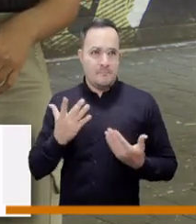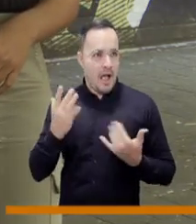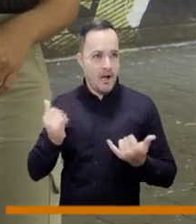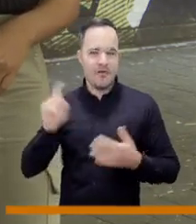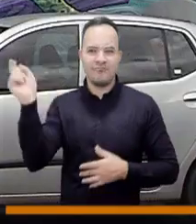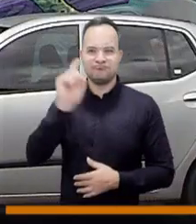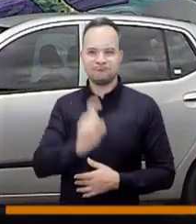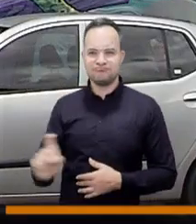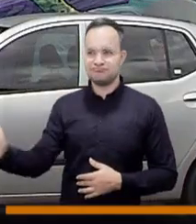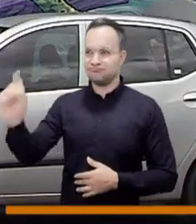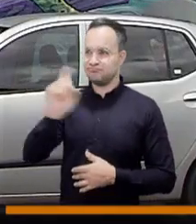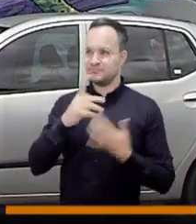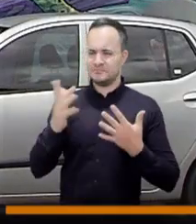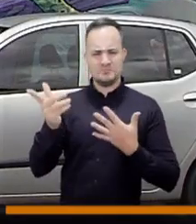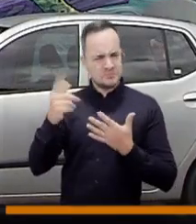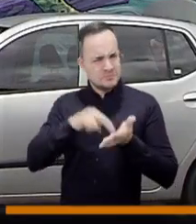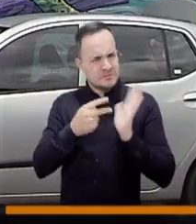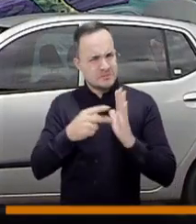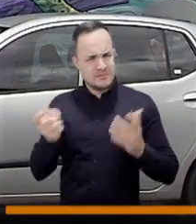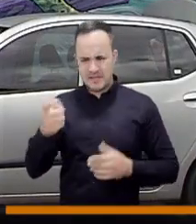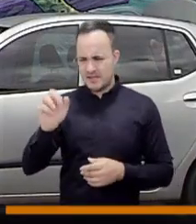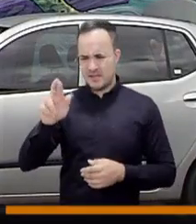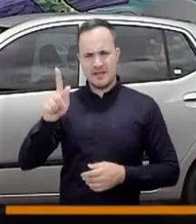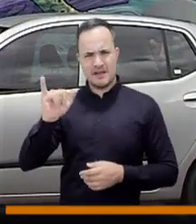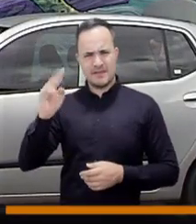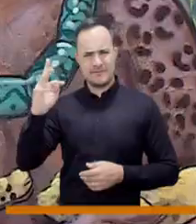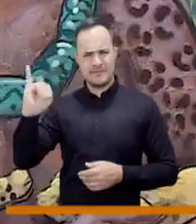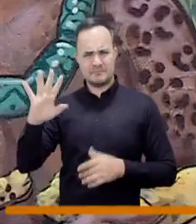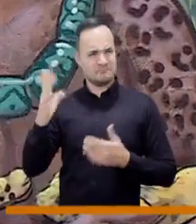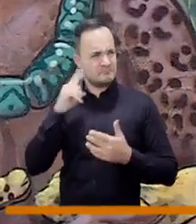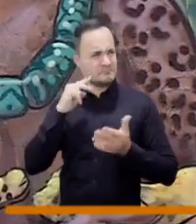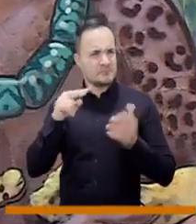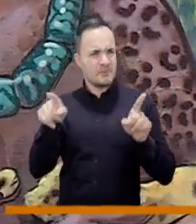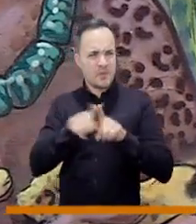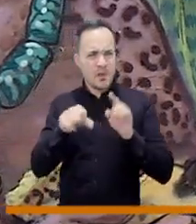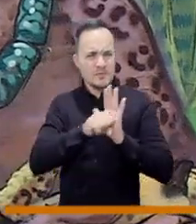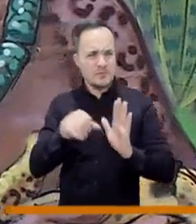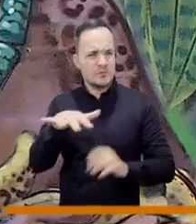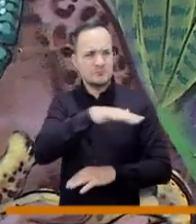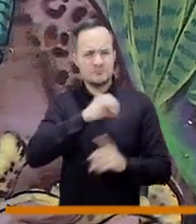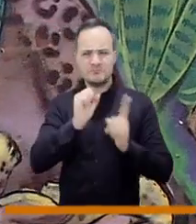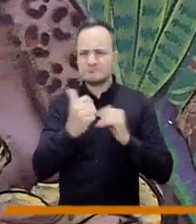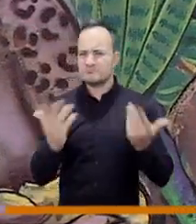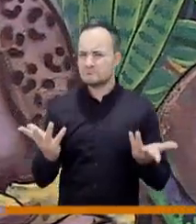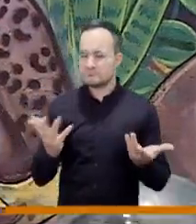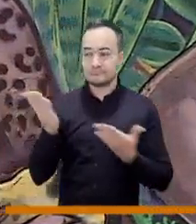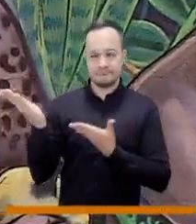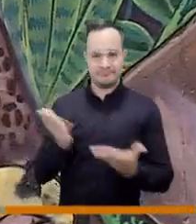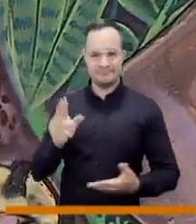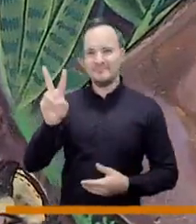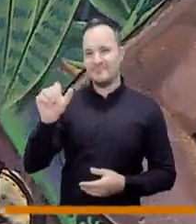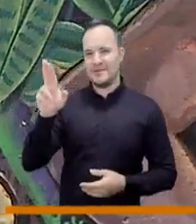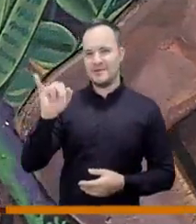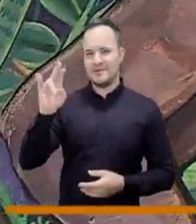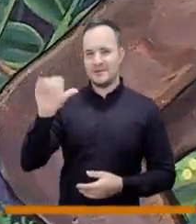qué representa para la sociedad? Eso nos lo va a responder Verónica Morales. Verónica, bienvenida. Hola, muy buenos